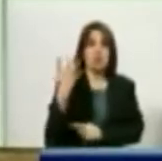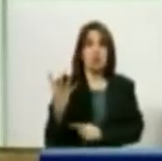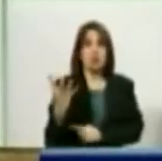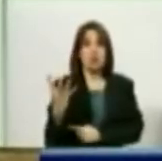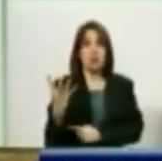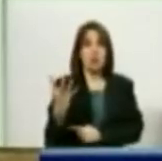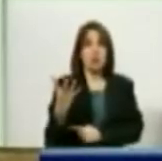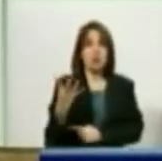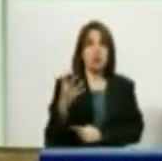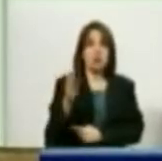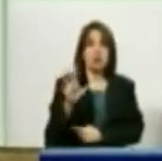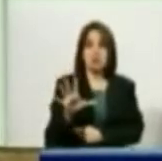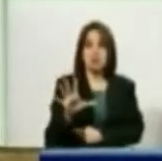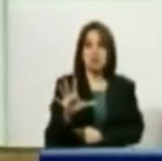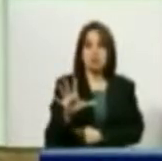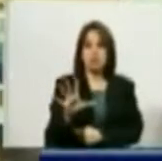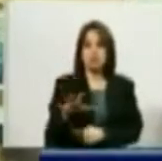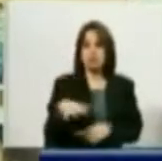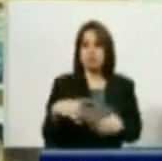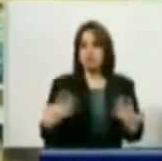con un megáfono cinco